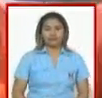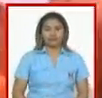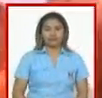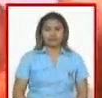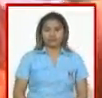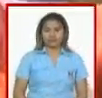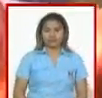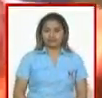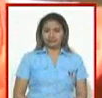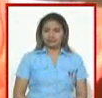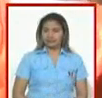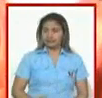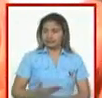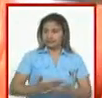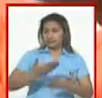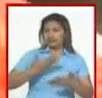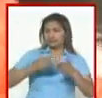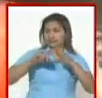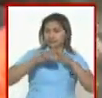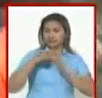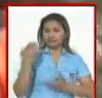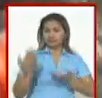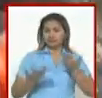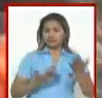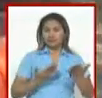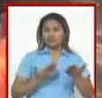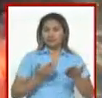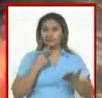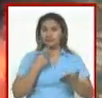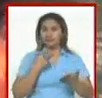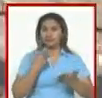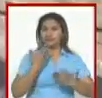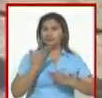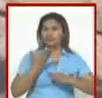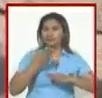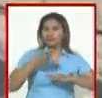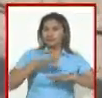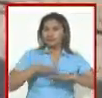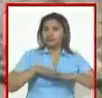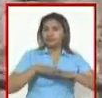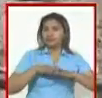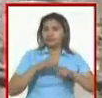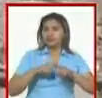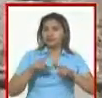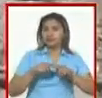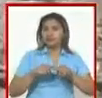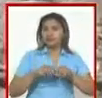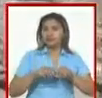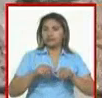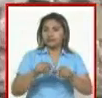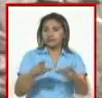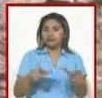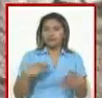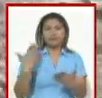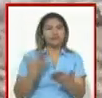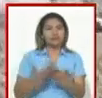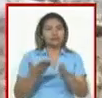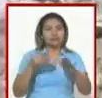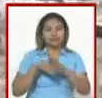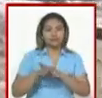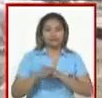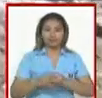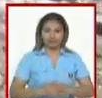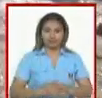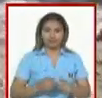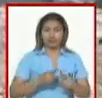ya comenzó por esta parte de atrás empezó todo estadios que estaban asentados aquí es escaso y chica que se mete ahí